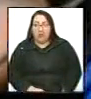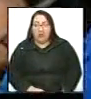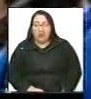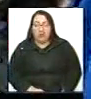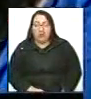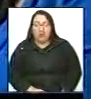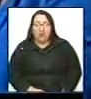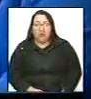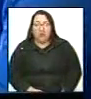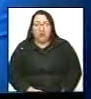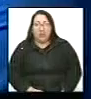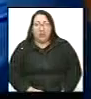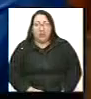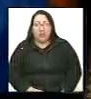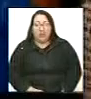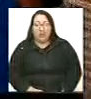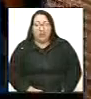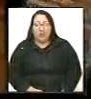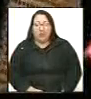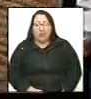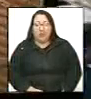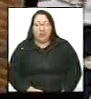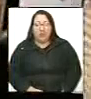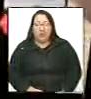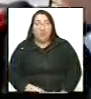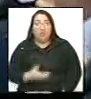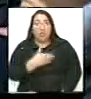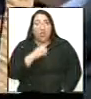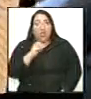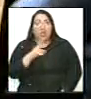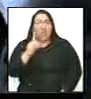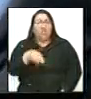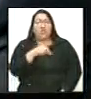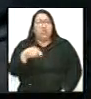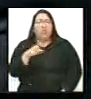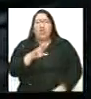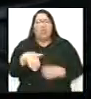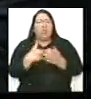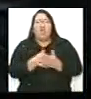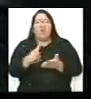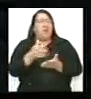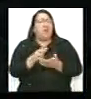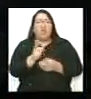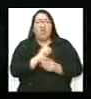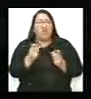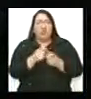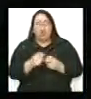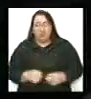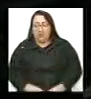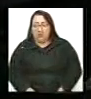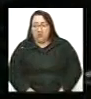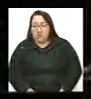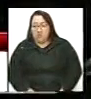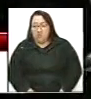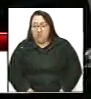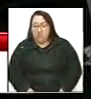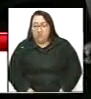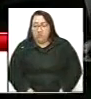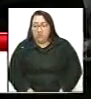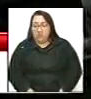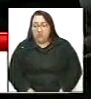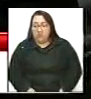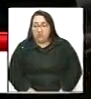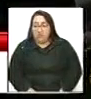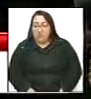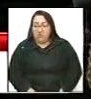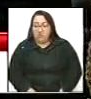porque yo no estoy planteando que se desestime toda la denuncia formulada por la congresista denunciante.